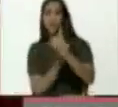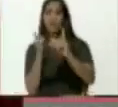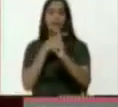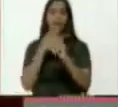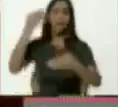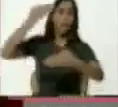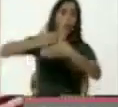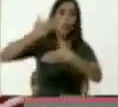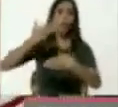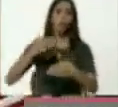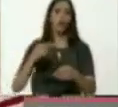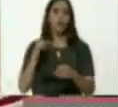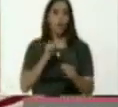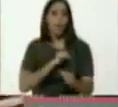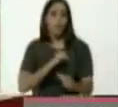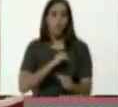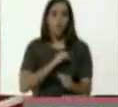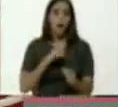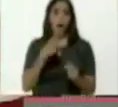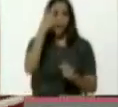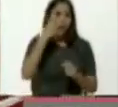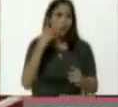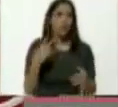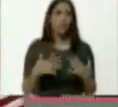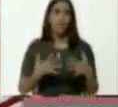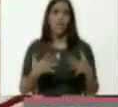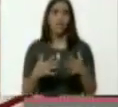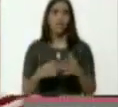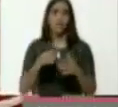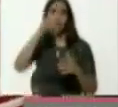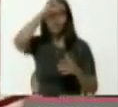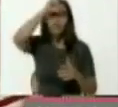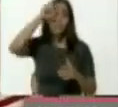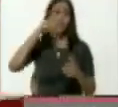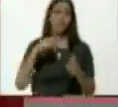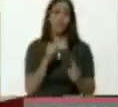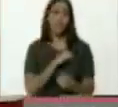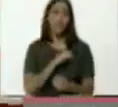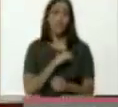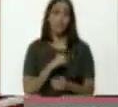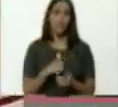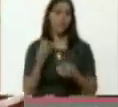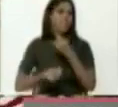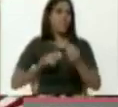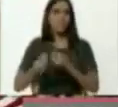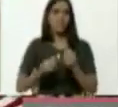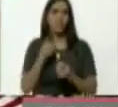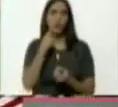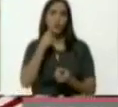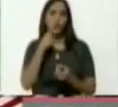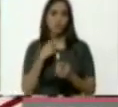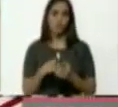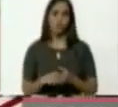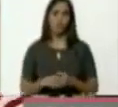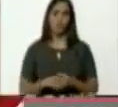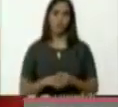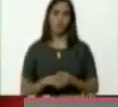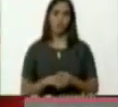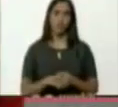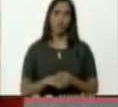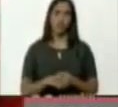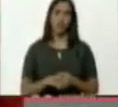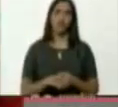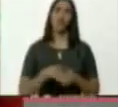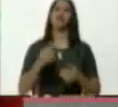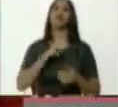Y por eso ellos se asustan. Ay, Tarek El Aissami está en Turquía. ¡Qué miedo! ¿Qué estará haciendo en Rusia? Lo que